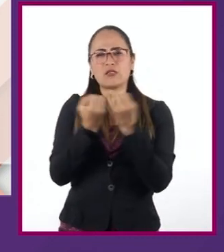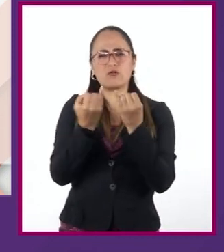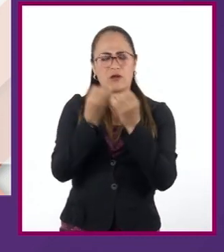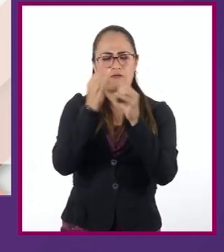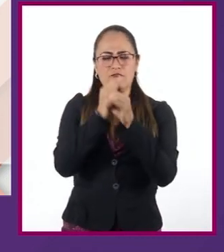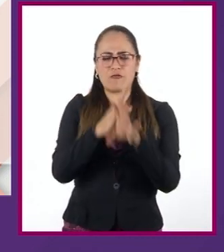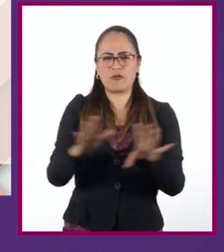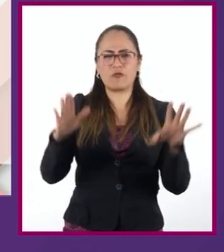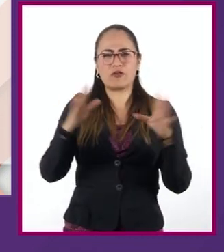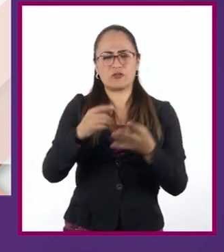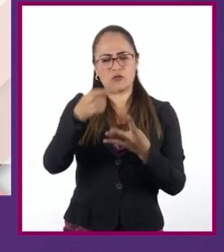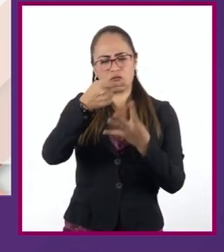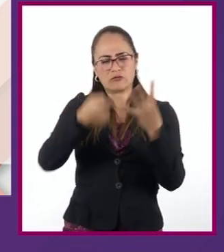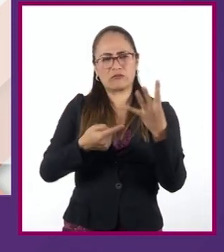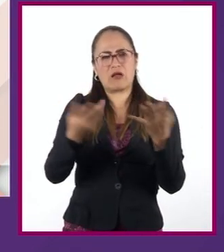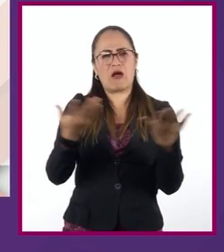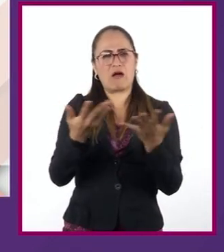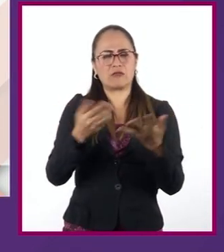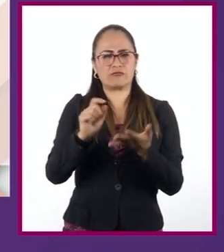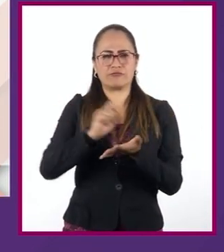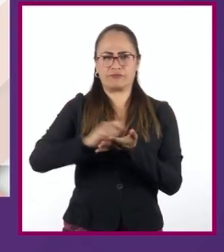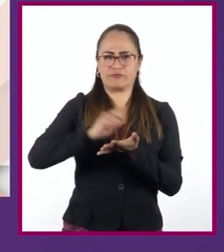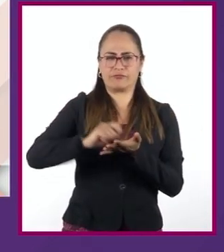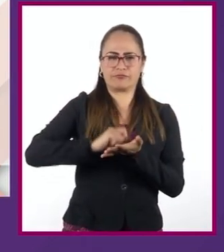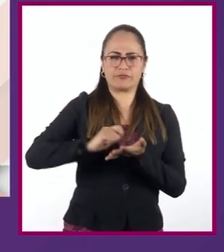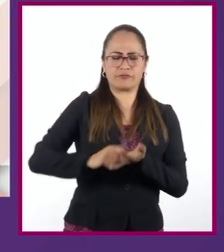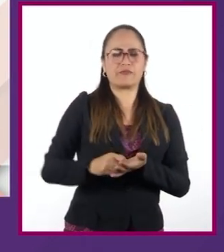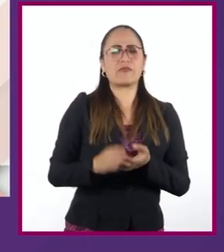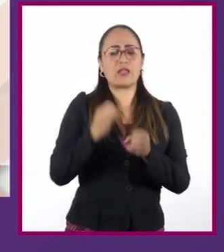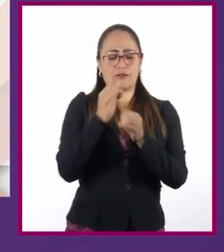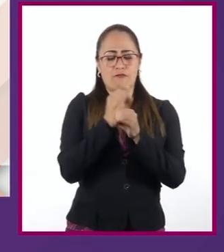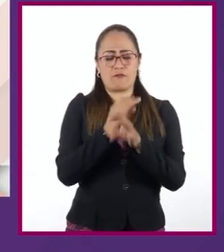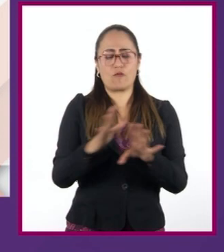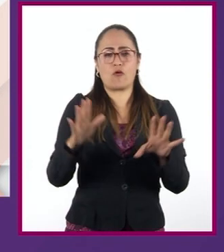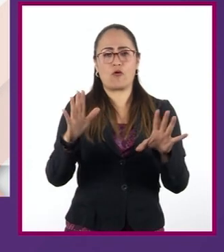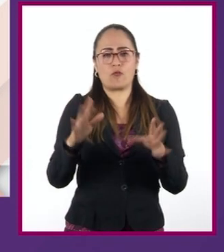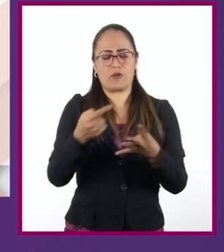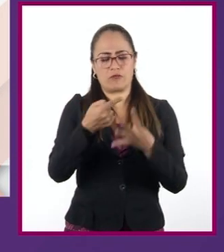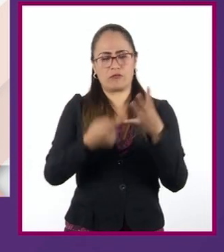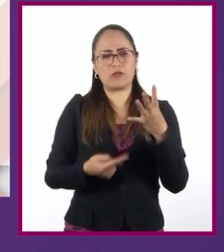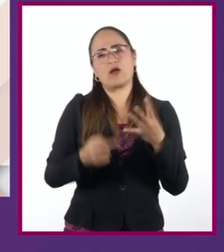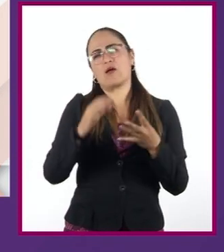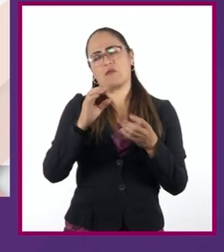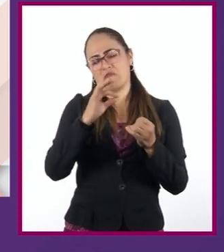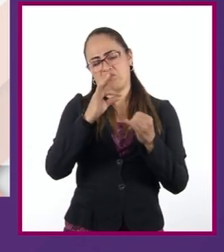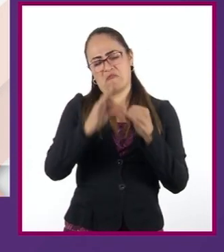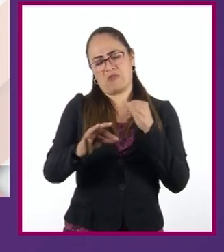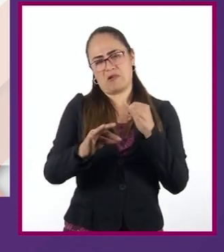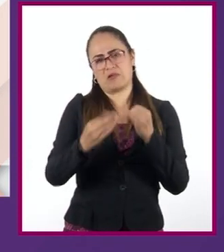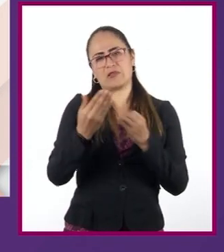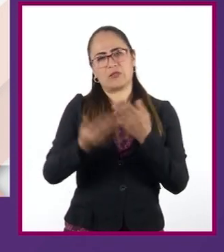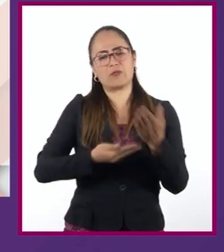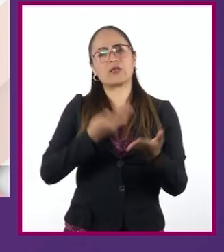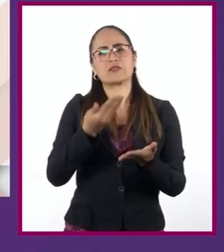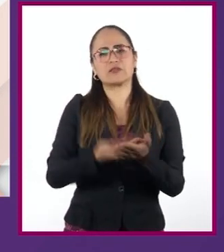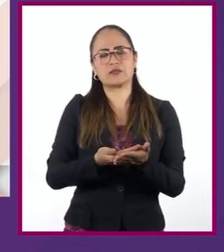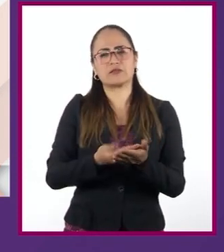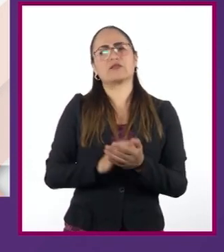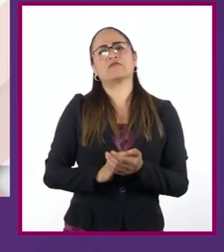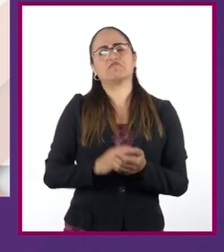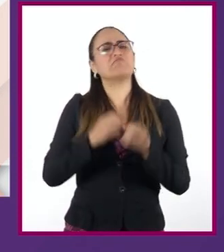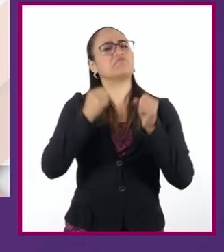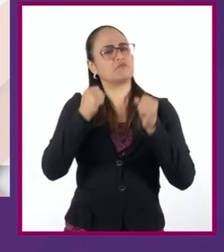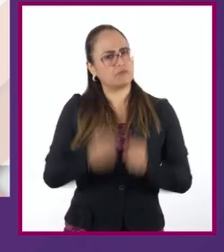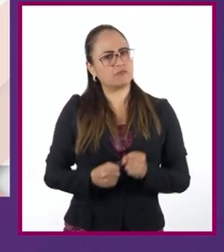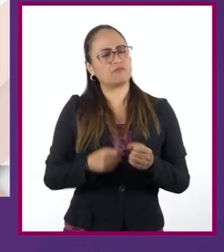obtuvieron durante su realización. En el informe se presentan conclusiones, esto es,